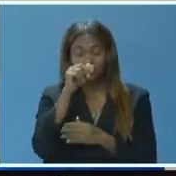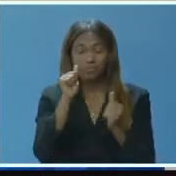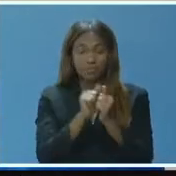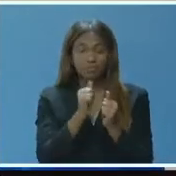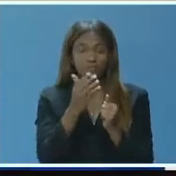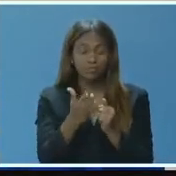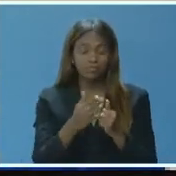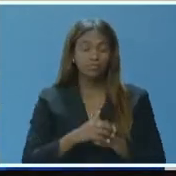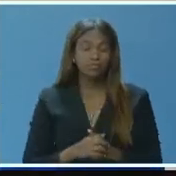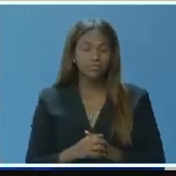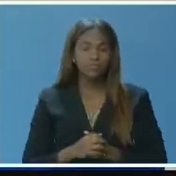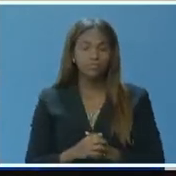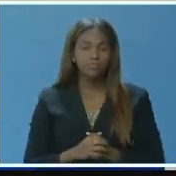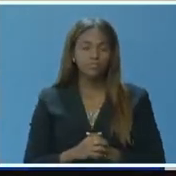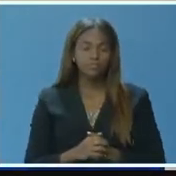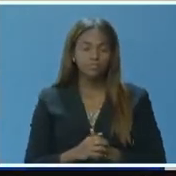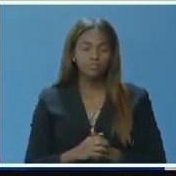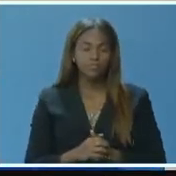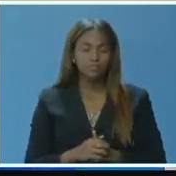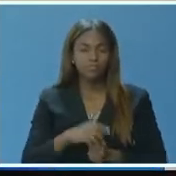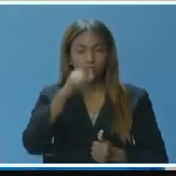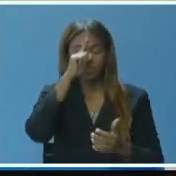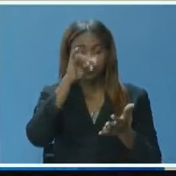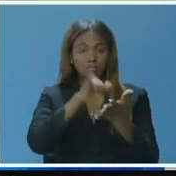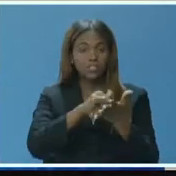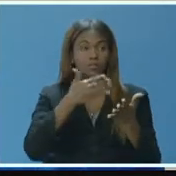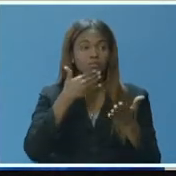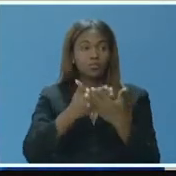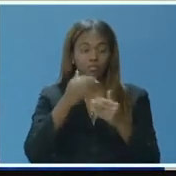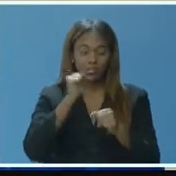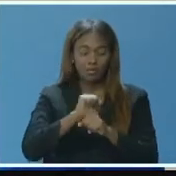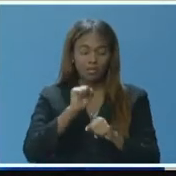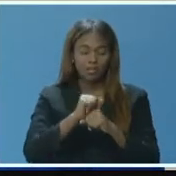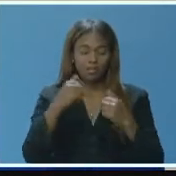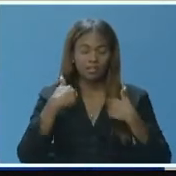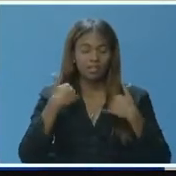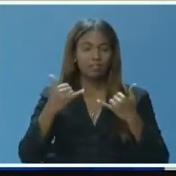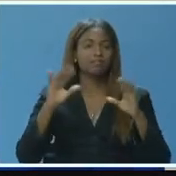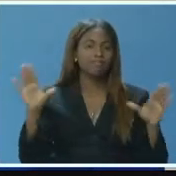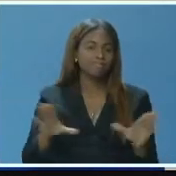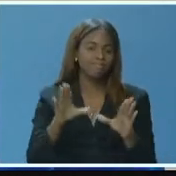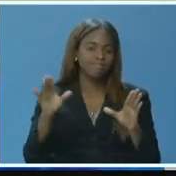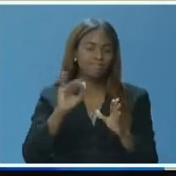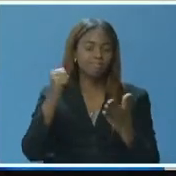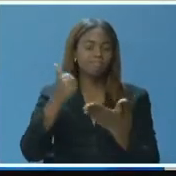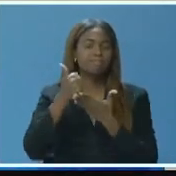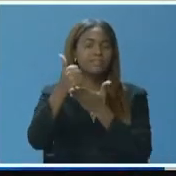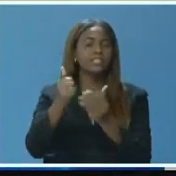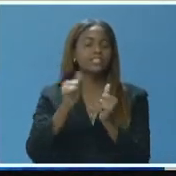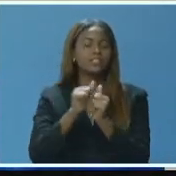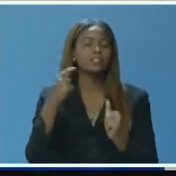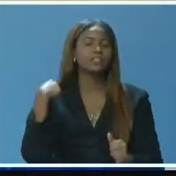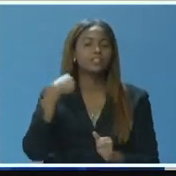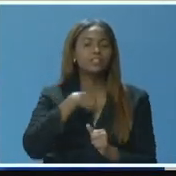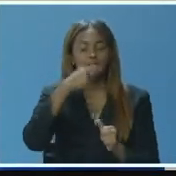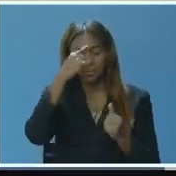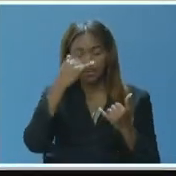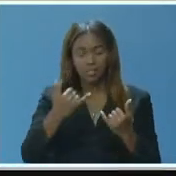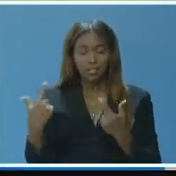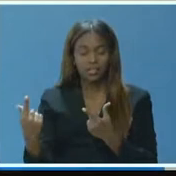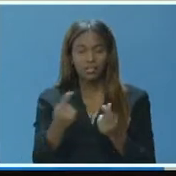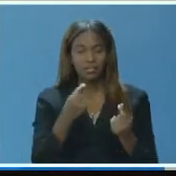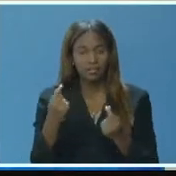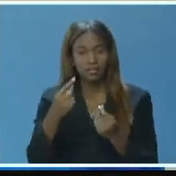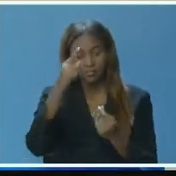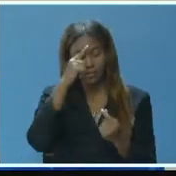Iván y a la institución en pleno por esta gran labor que están haciendo y favorecernos a nosotros con esta actividad para que